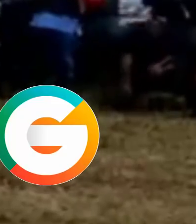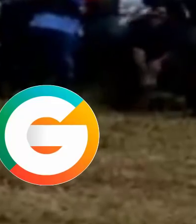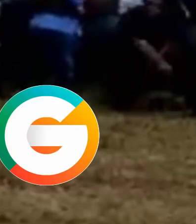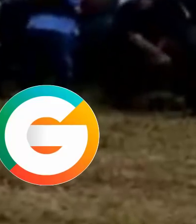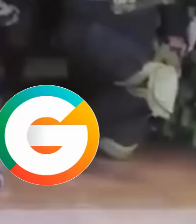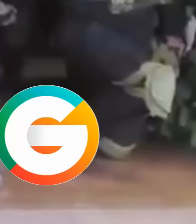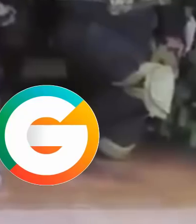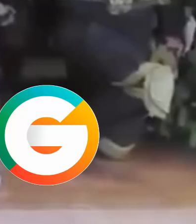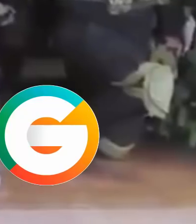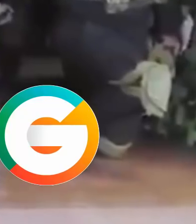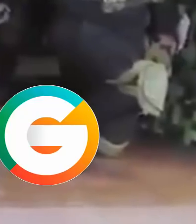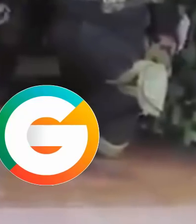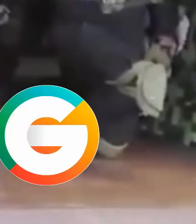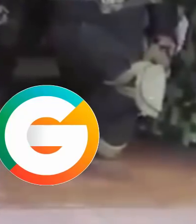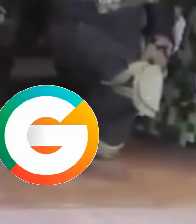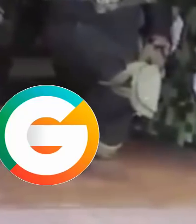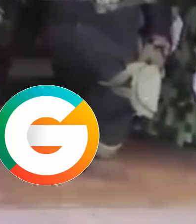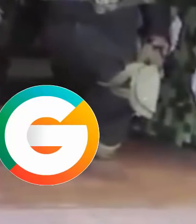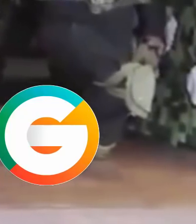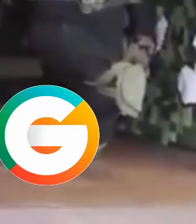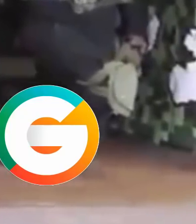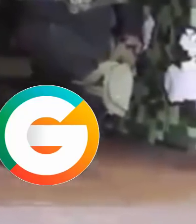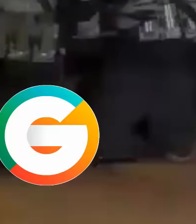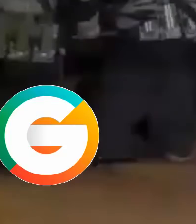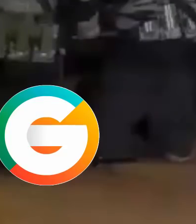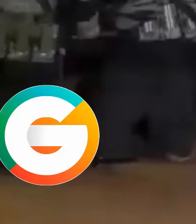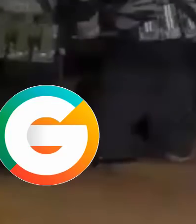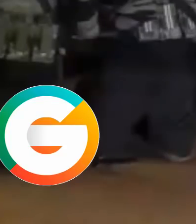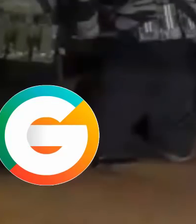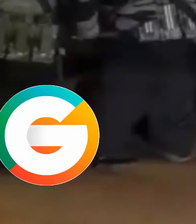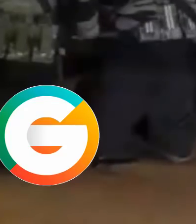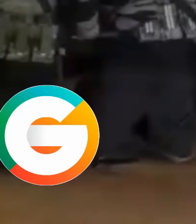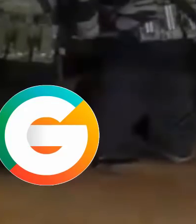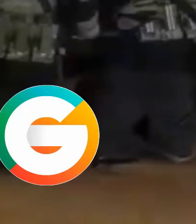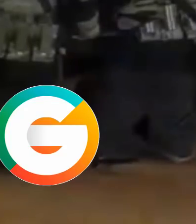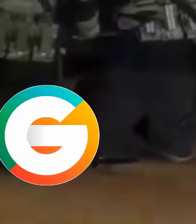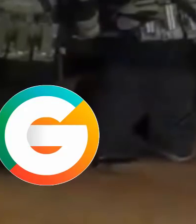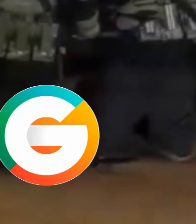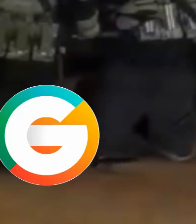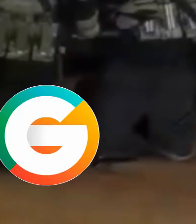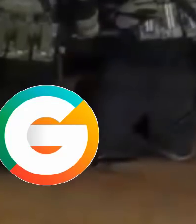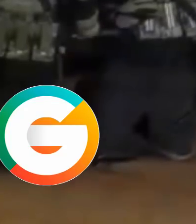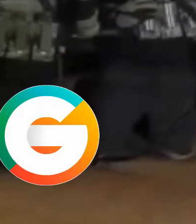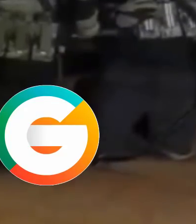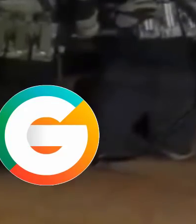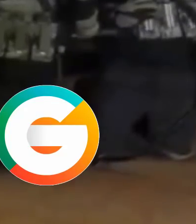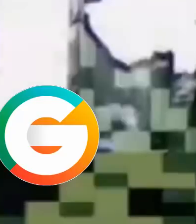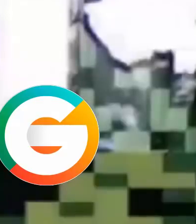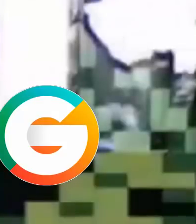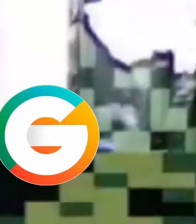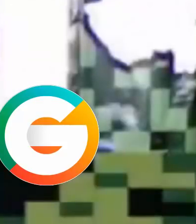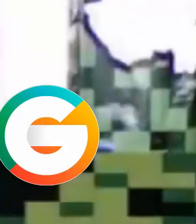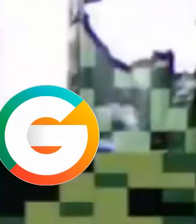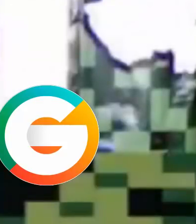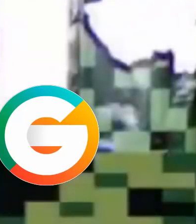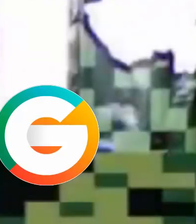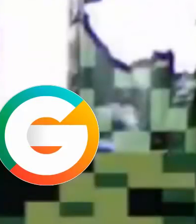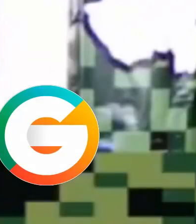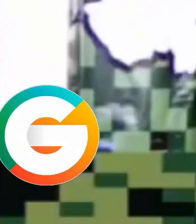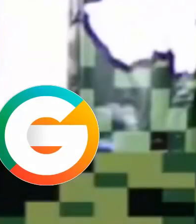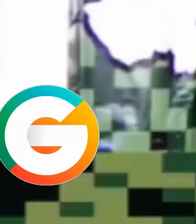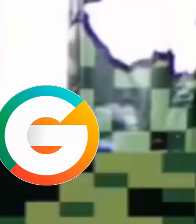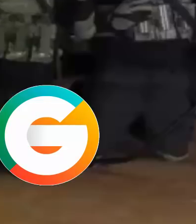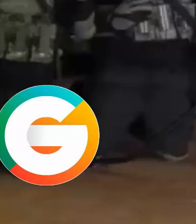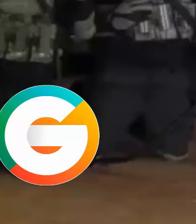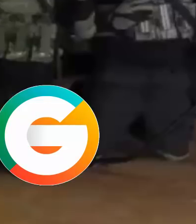cártel Jalisco. Entonces, parte de la problemática de violencia en el